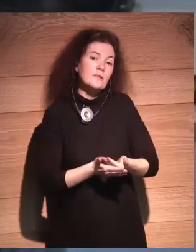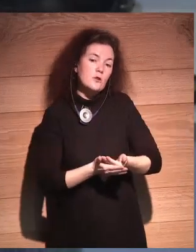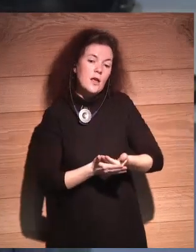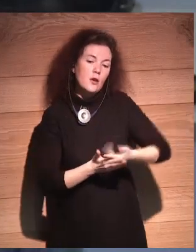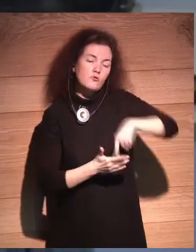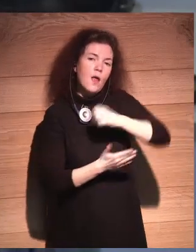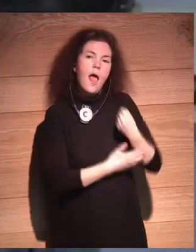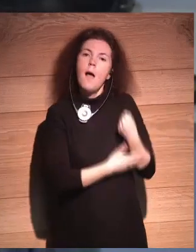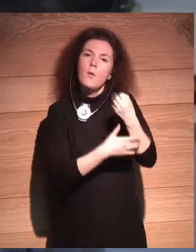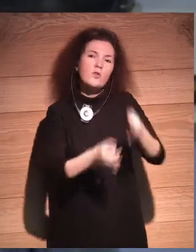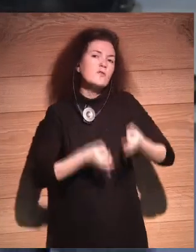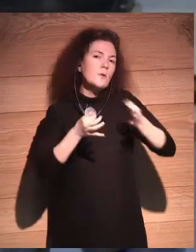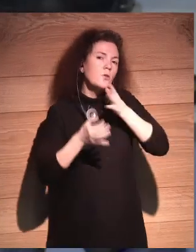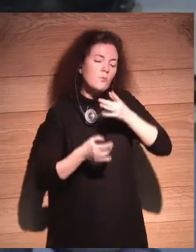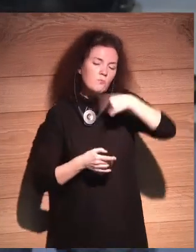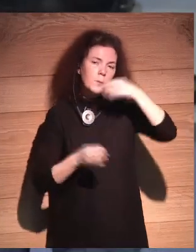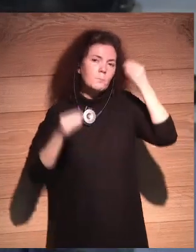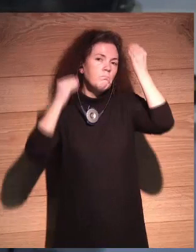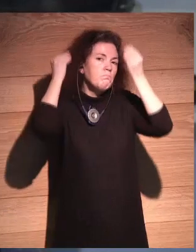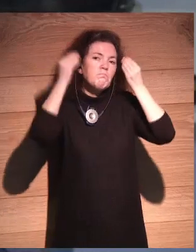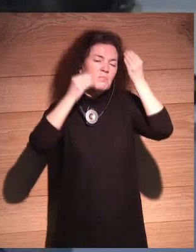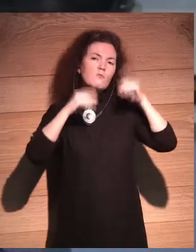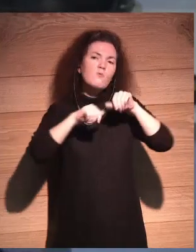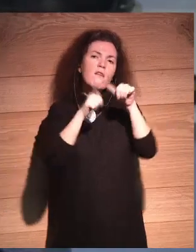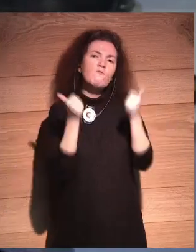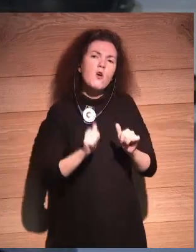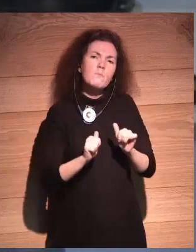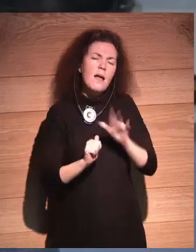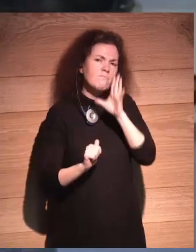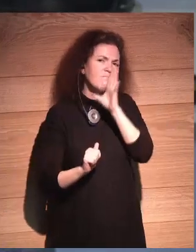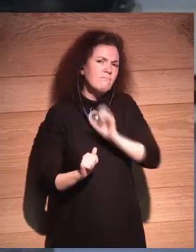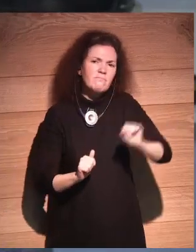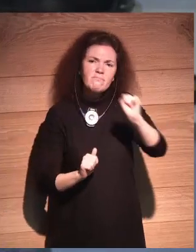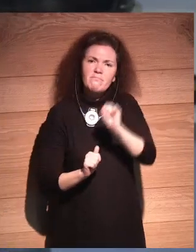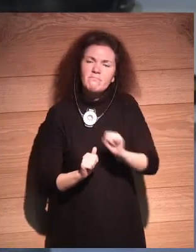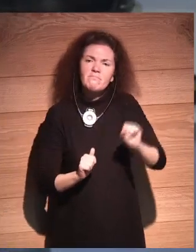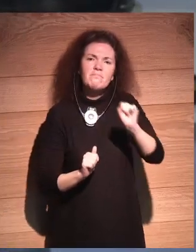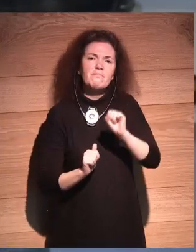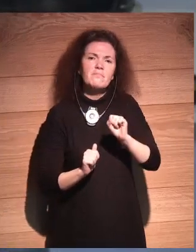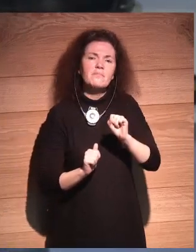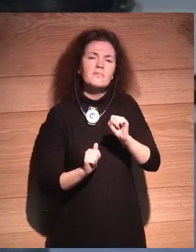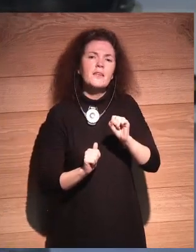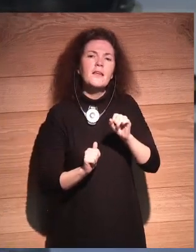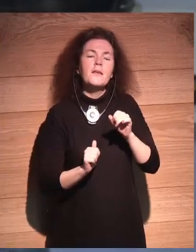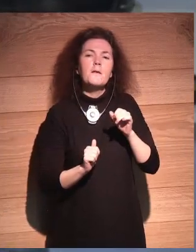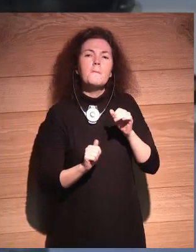apoyado la iniciativa porque nos parece una forma estupenda de